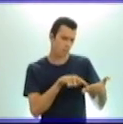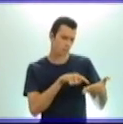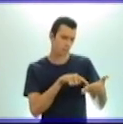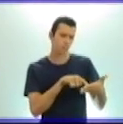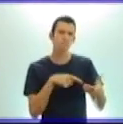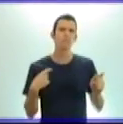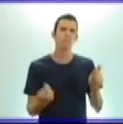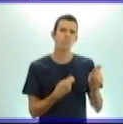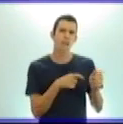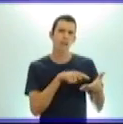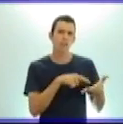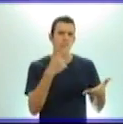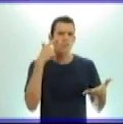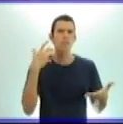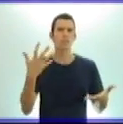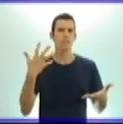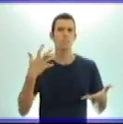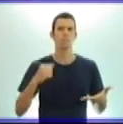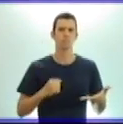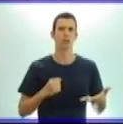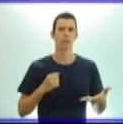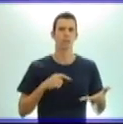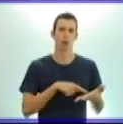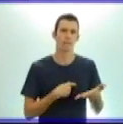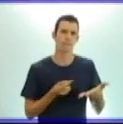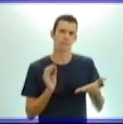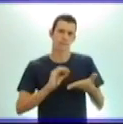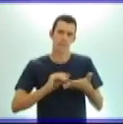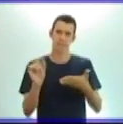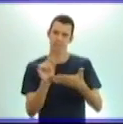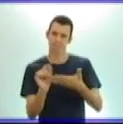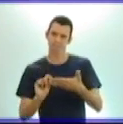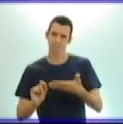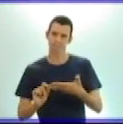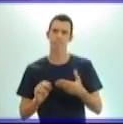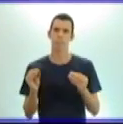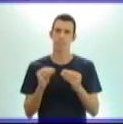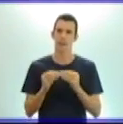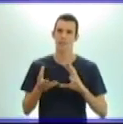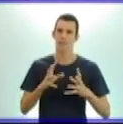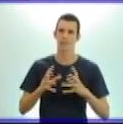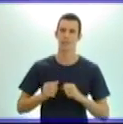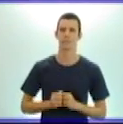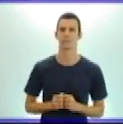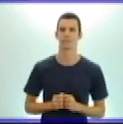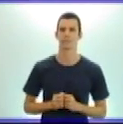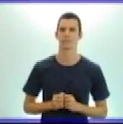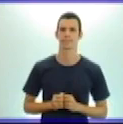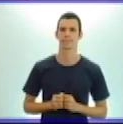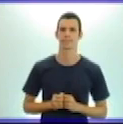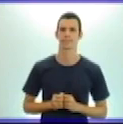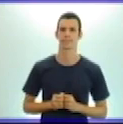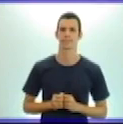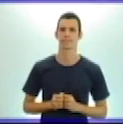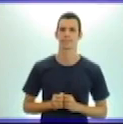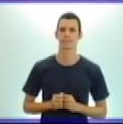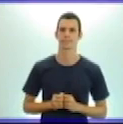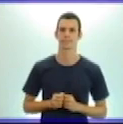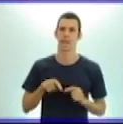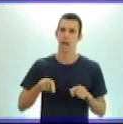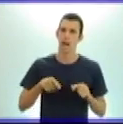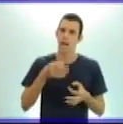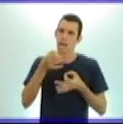la descripción. Pero dejamos la actividad número 2, que dice: en